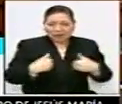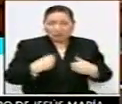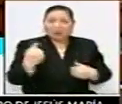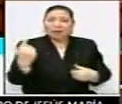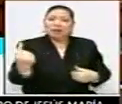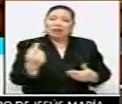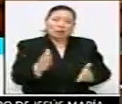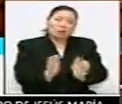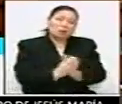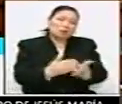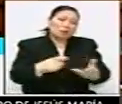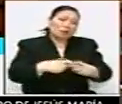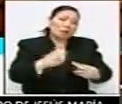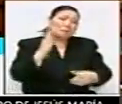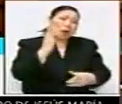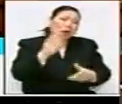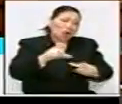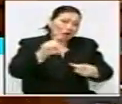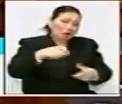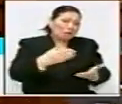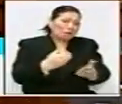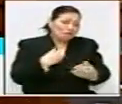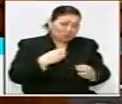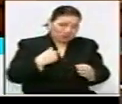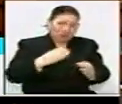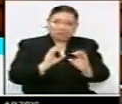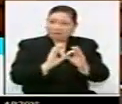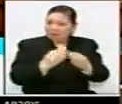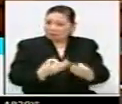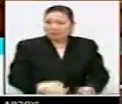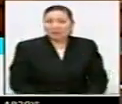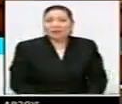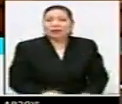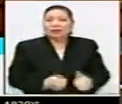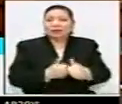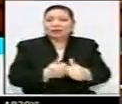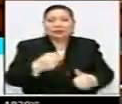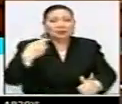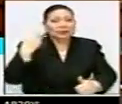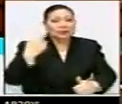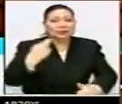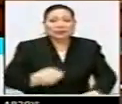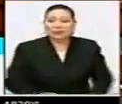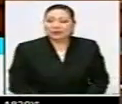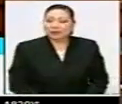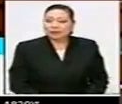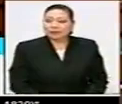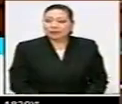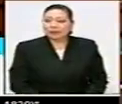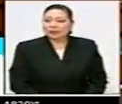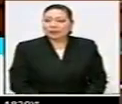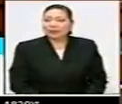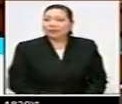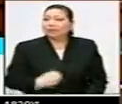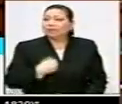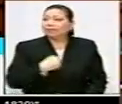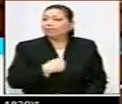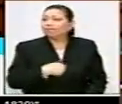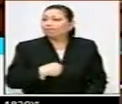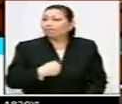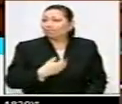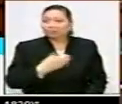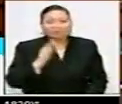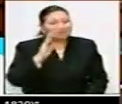cada una de las cuentas bancarias de todos nuestros familiares, señores. Pero esa es la persecución política, señores. Y lamentablemente está